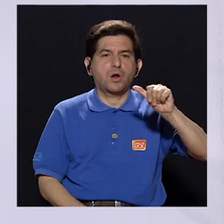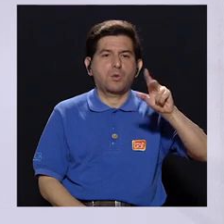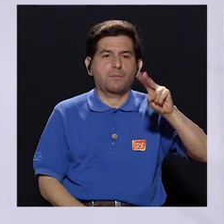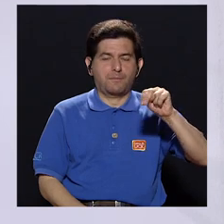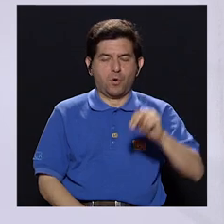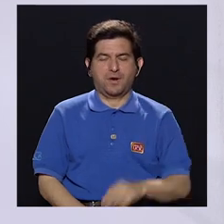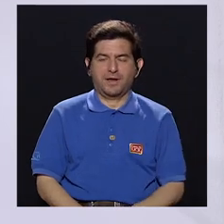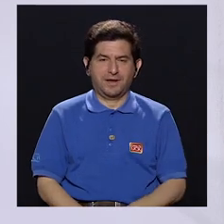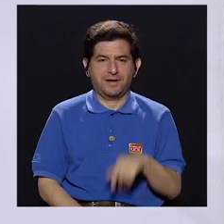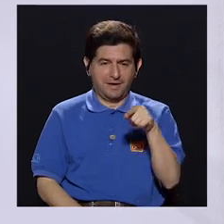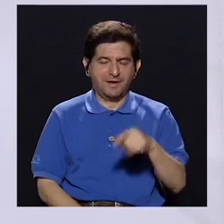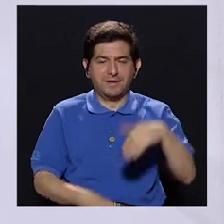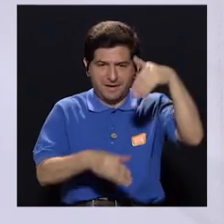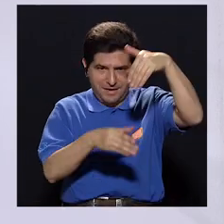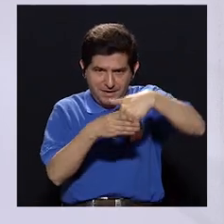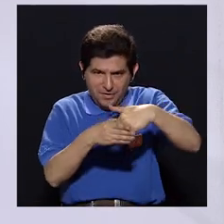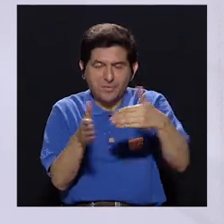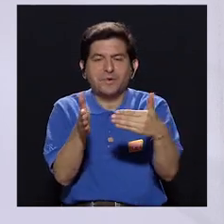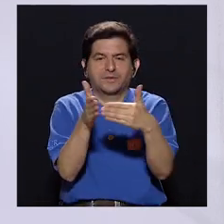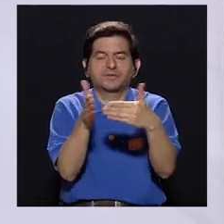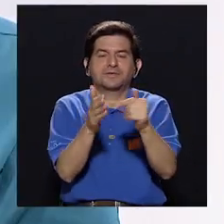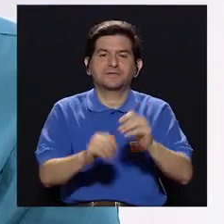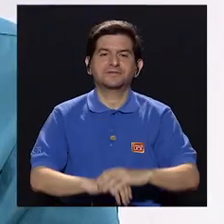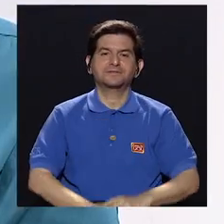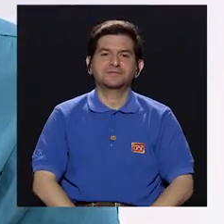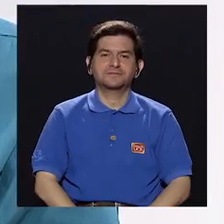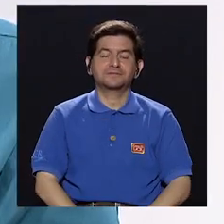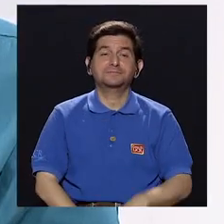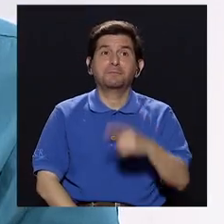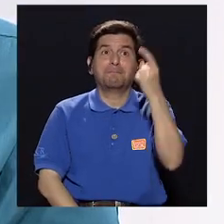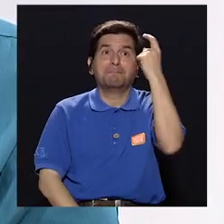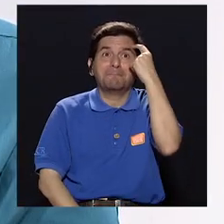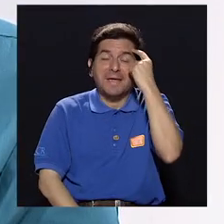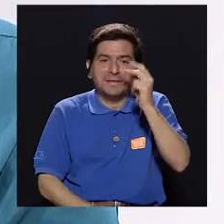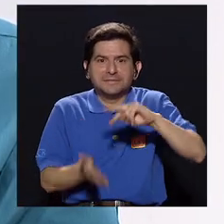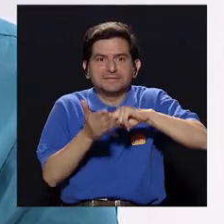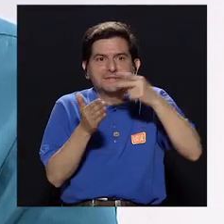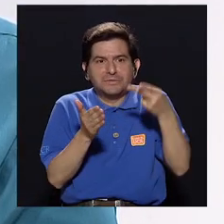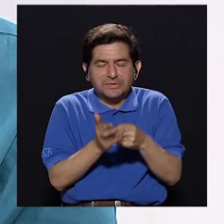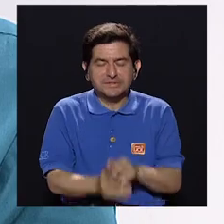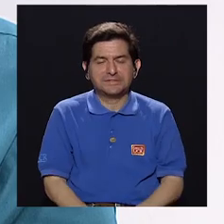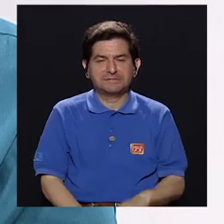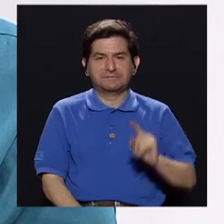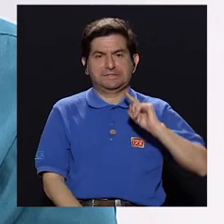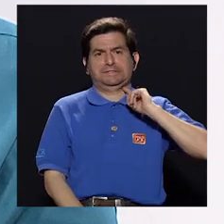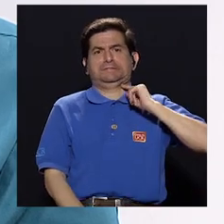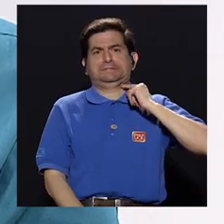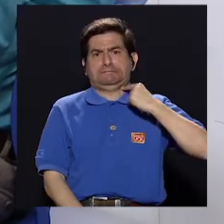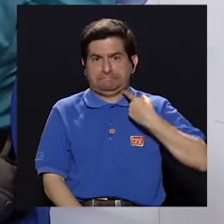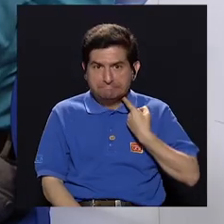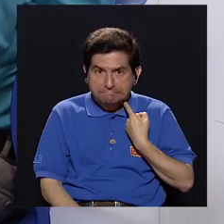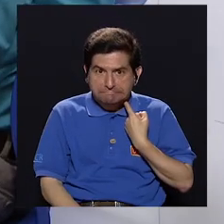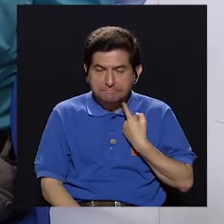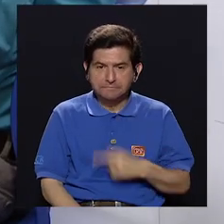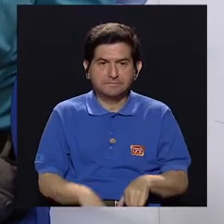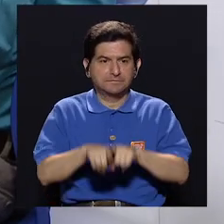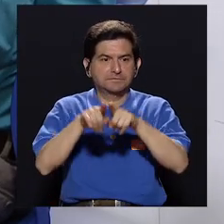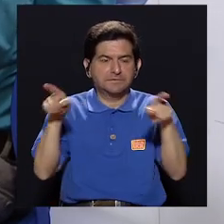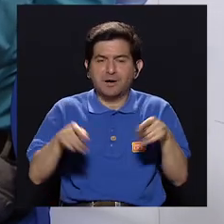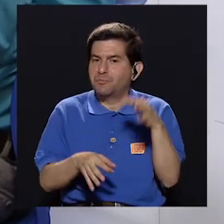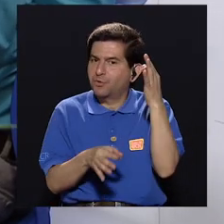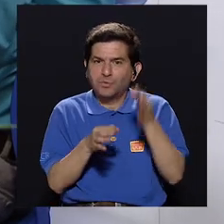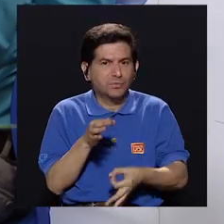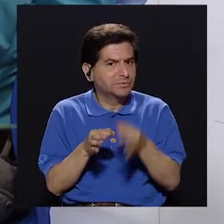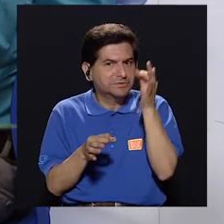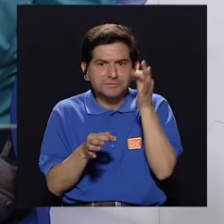en el estigma en la parte femenina entonces Imagínate lo que eso puede elevar de costos porque obviamente por supuesto